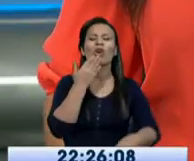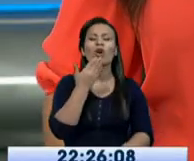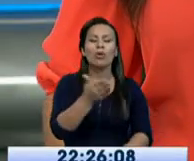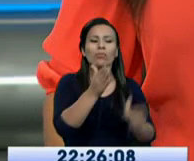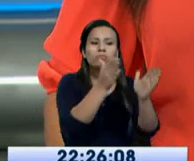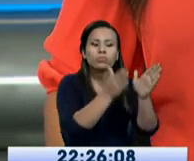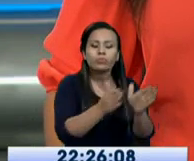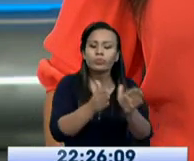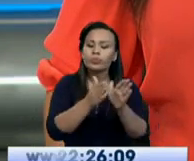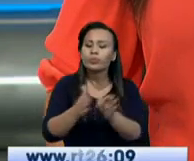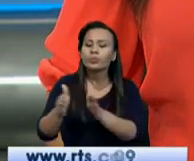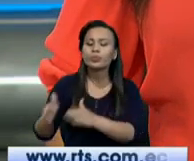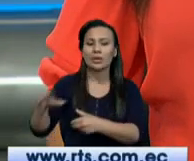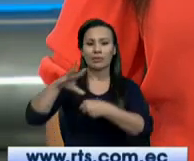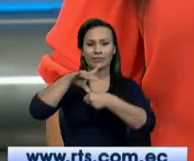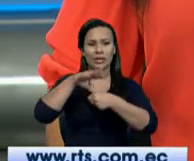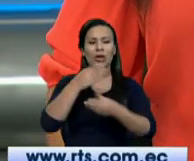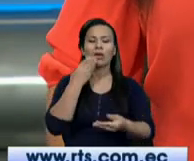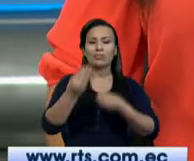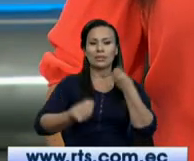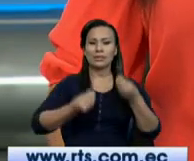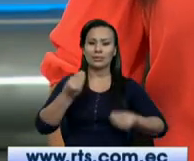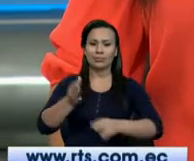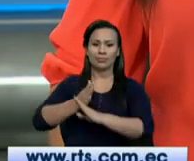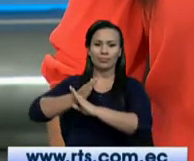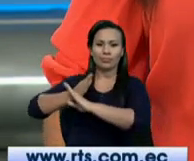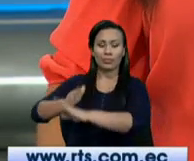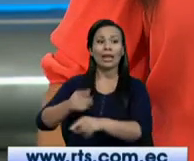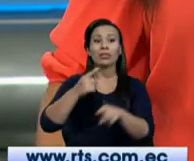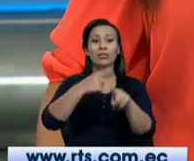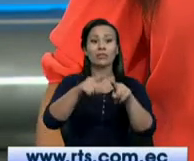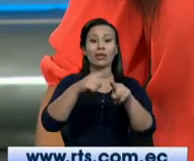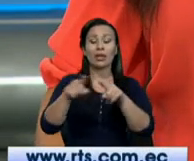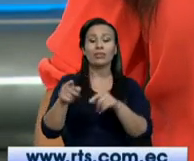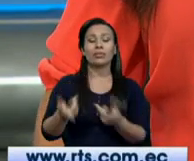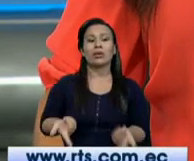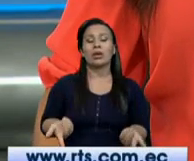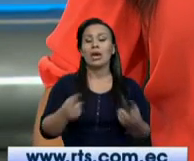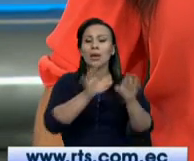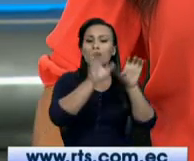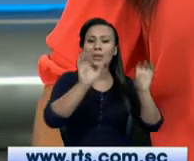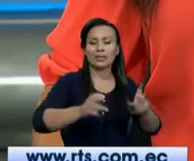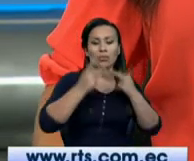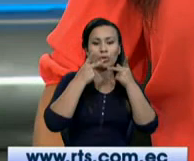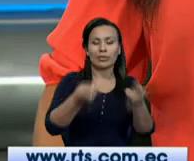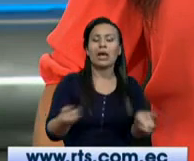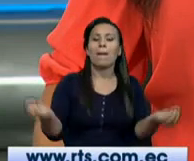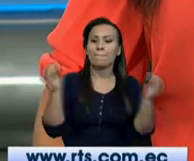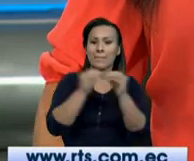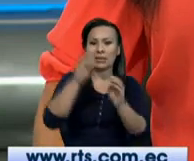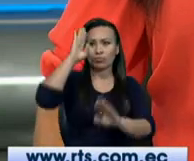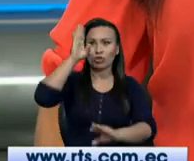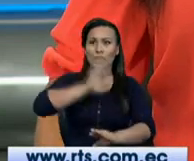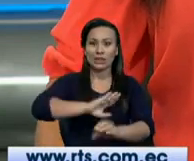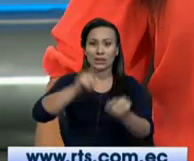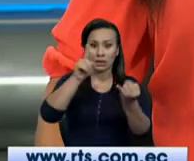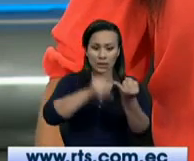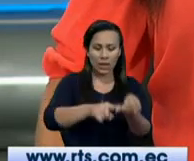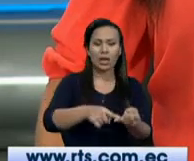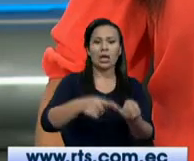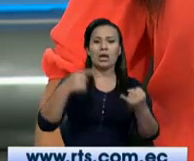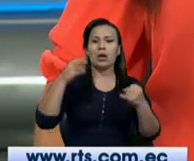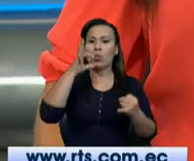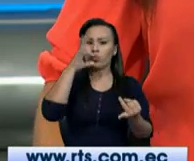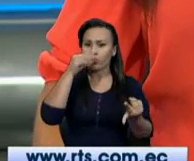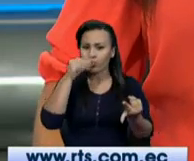contingencia a ejecutarse en los días de feriado. Las entidades públicas manifestaron que un gran número de policías y agentes de tránsito brindarán seguridad y